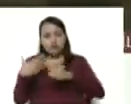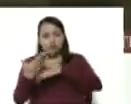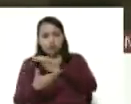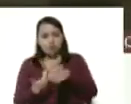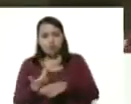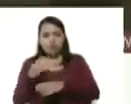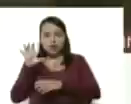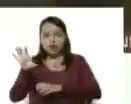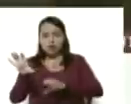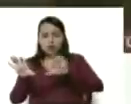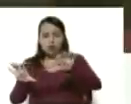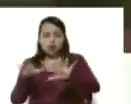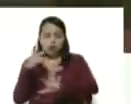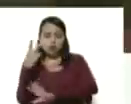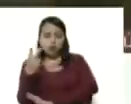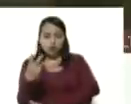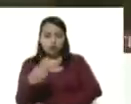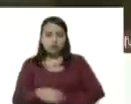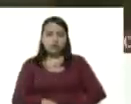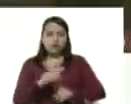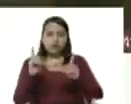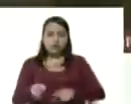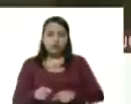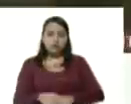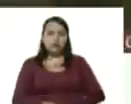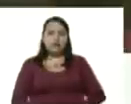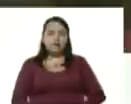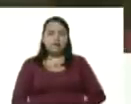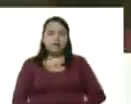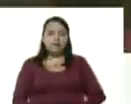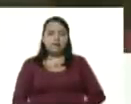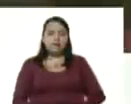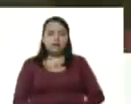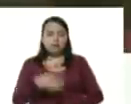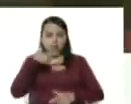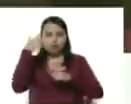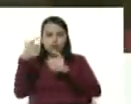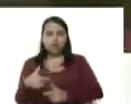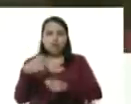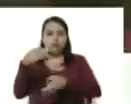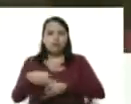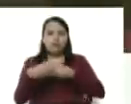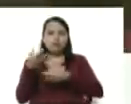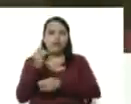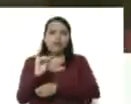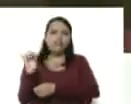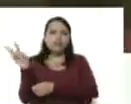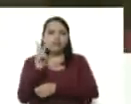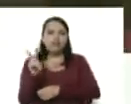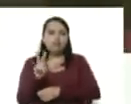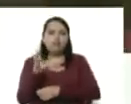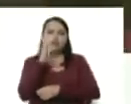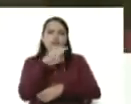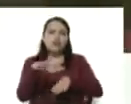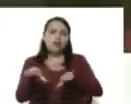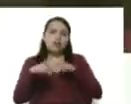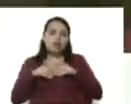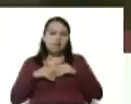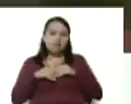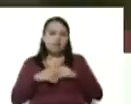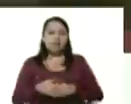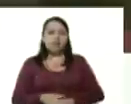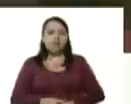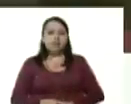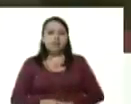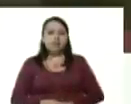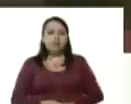ambas naciones. Y, por supuesto, ratificar la posición que siempre ha tenido Venezuela es el no reconocimiento a la jurisdicción de